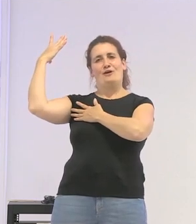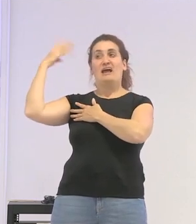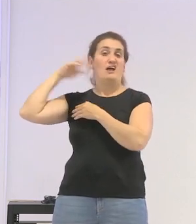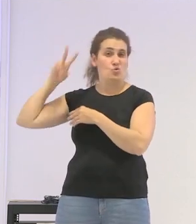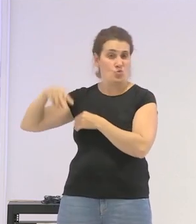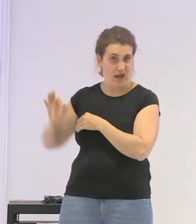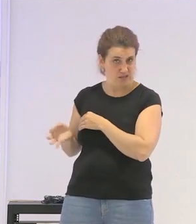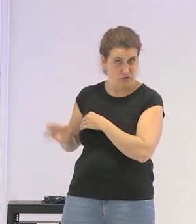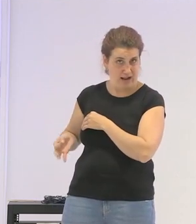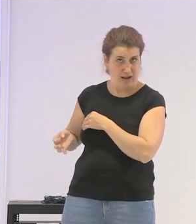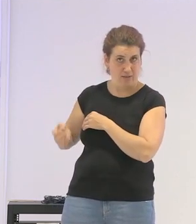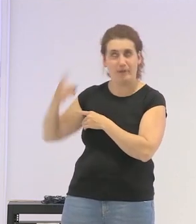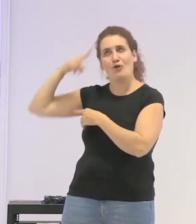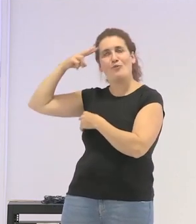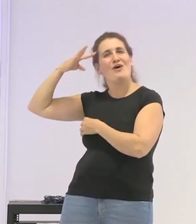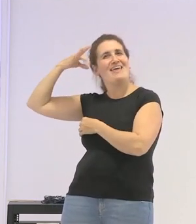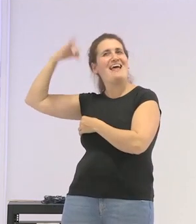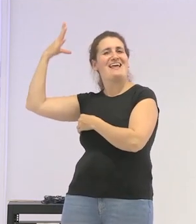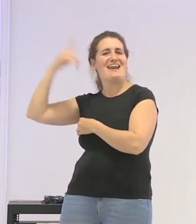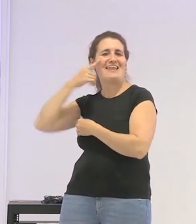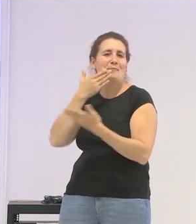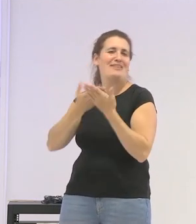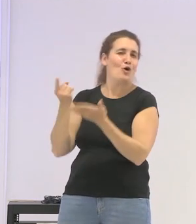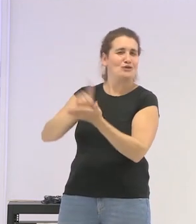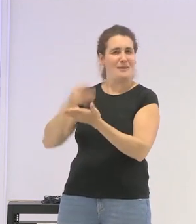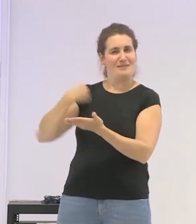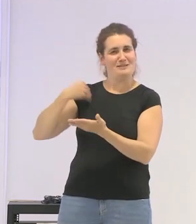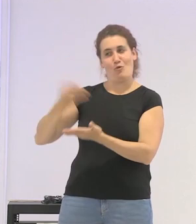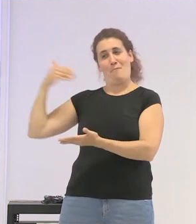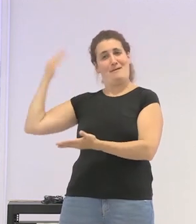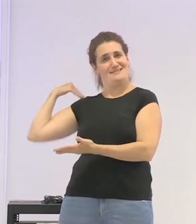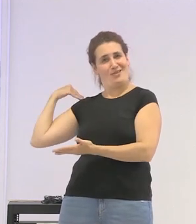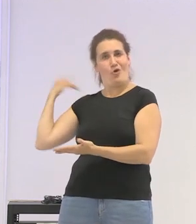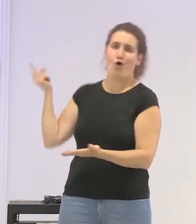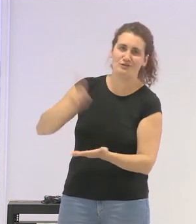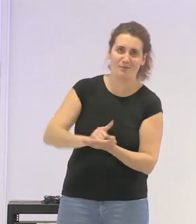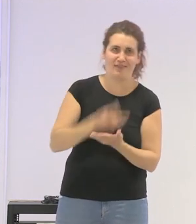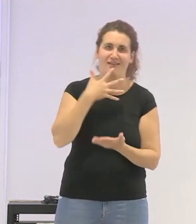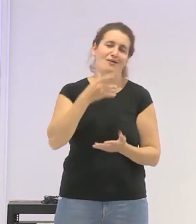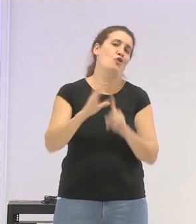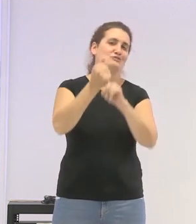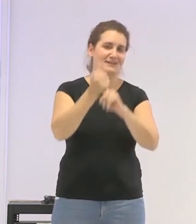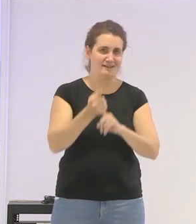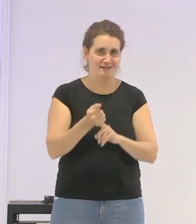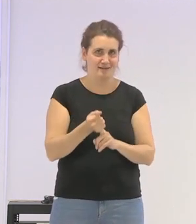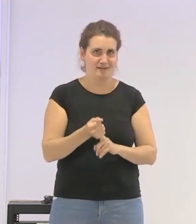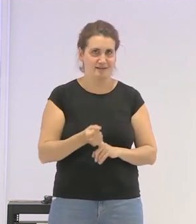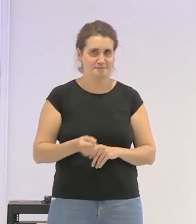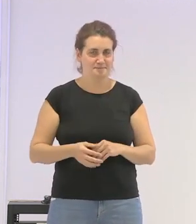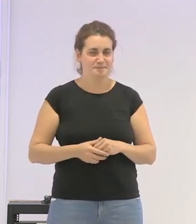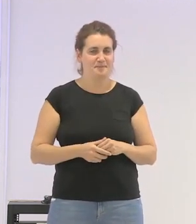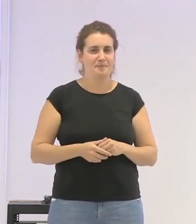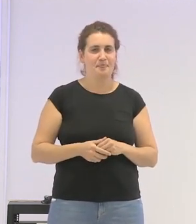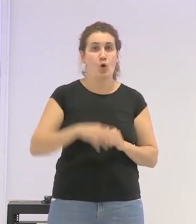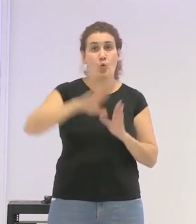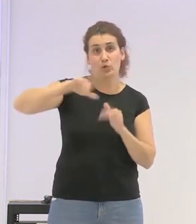pero bueno, que se reivindica, que bueno, no sé si ha llegado hasta aquí, pero últimamente también ha